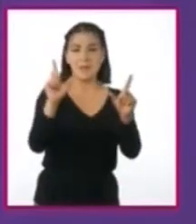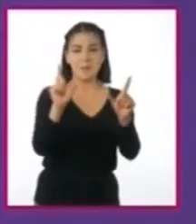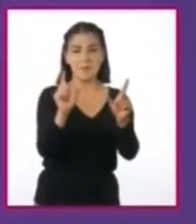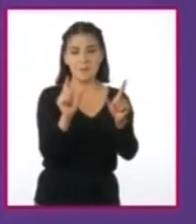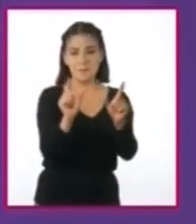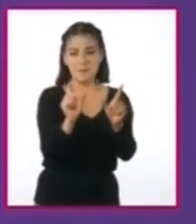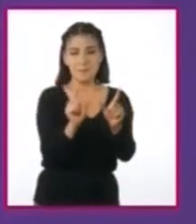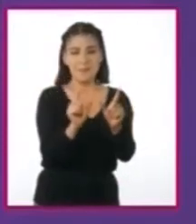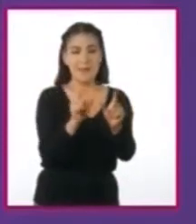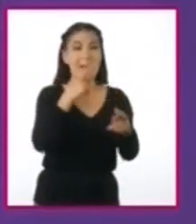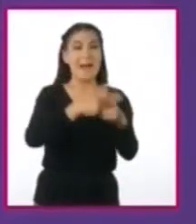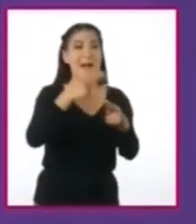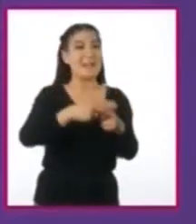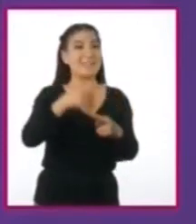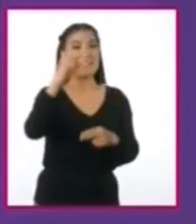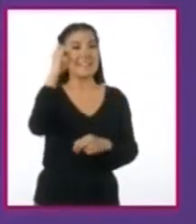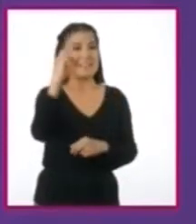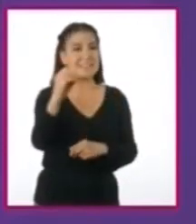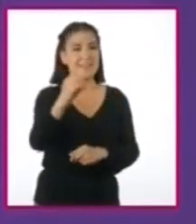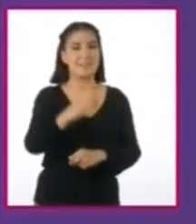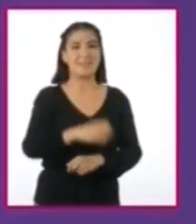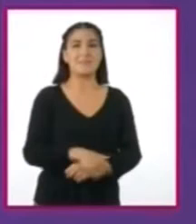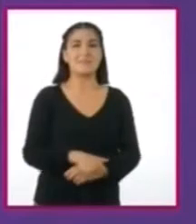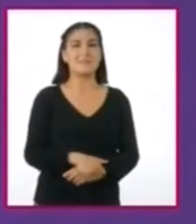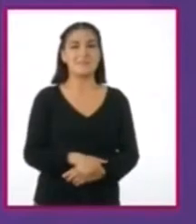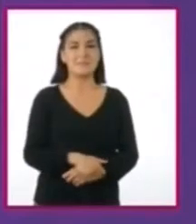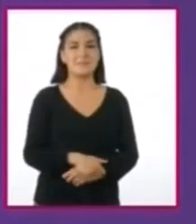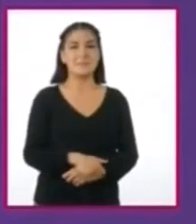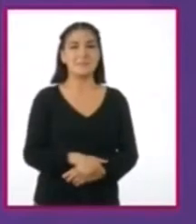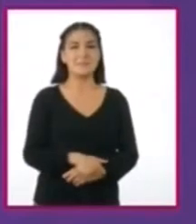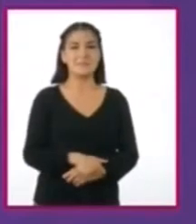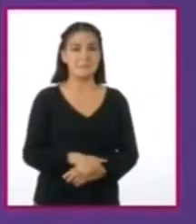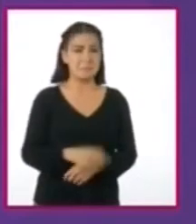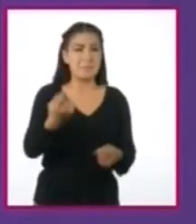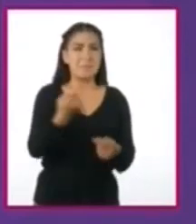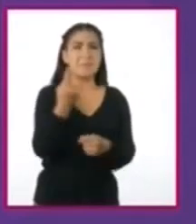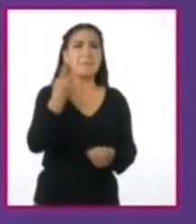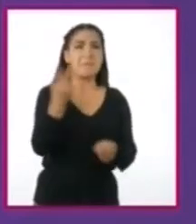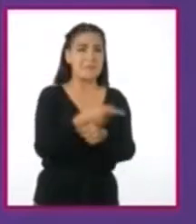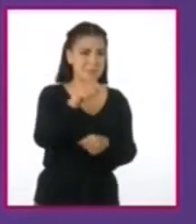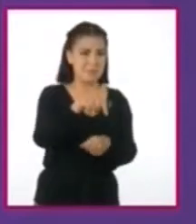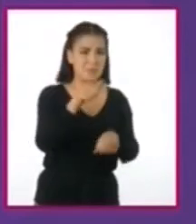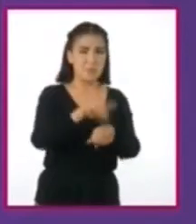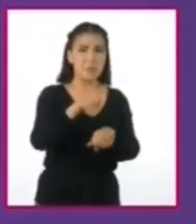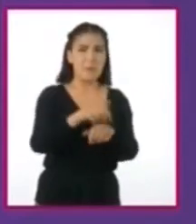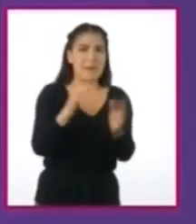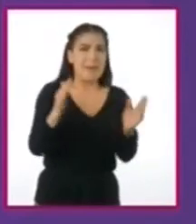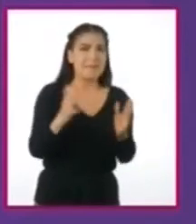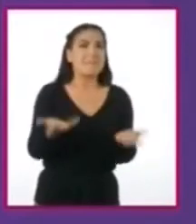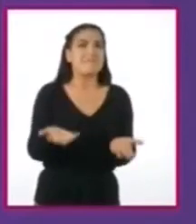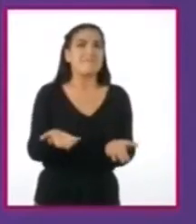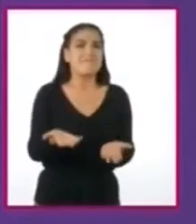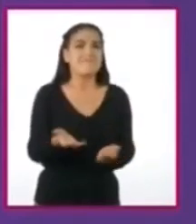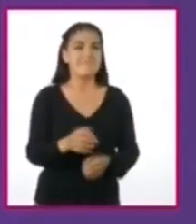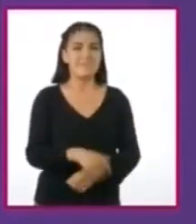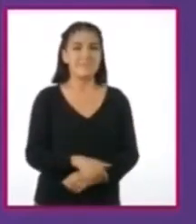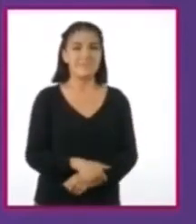hasta llegar a 0? ¿Qué pasará con el triángulo mayor?